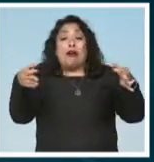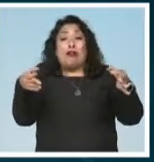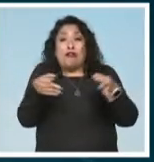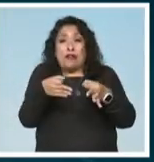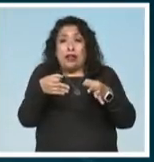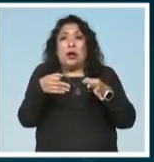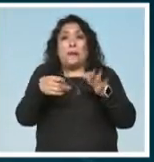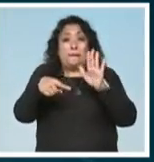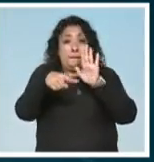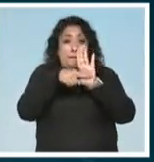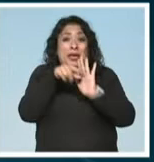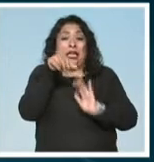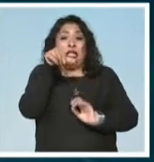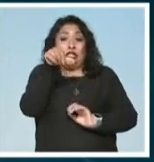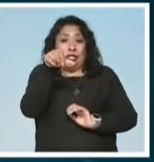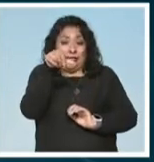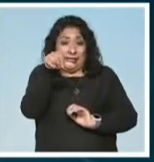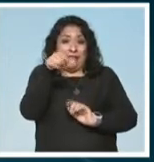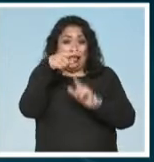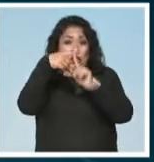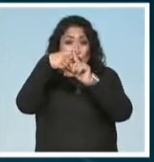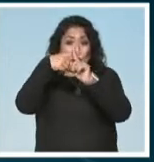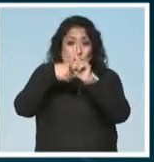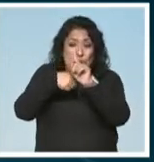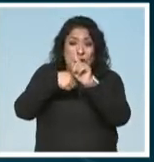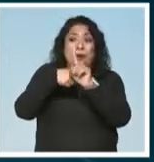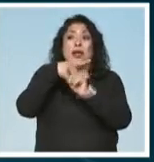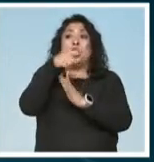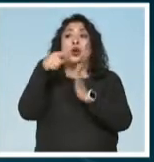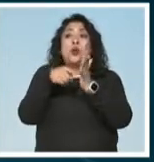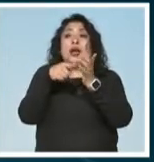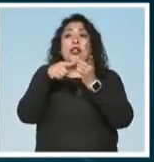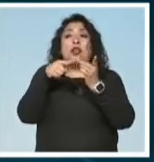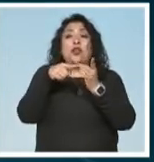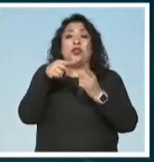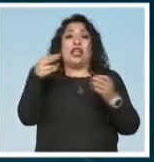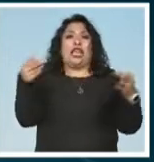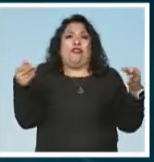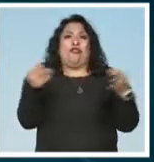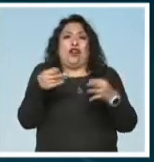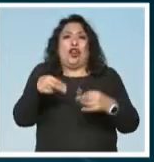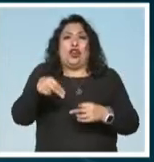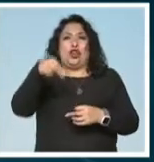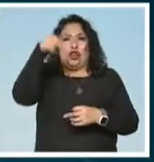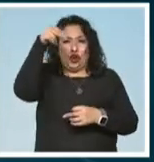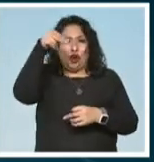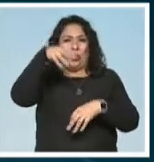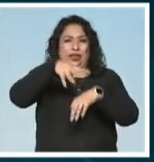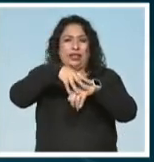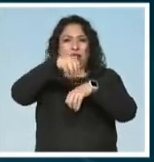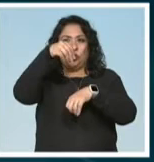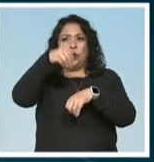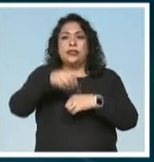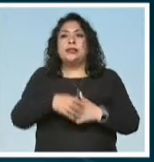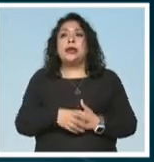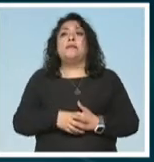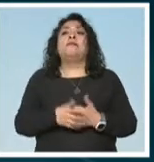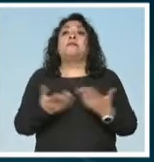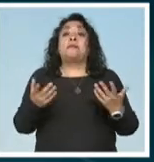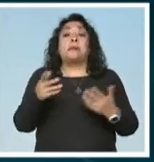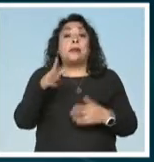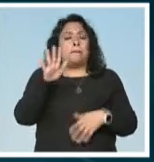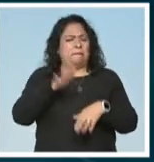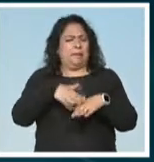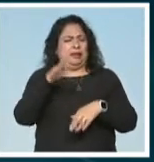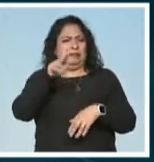a menos 16 grados de temperatura, en el extremo frío del norte sueco. Y más insólito aún es